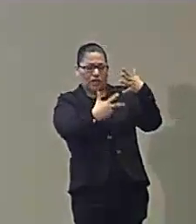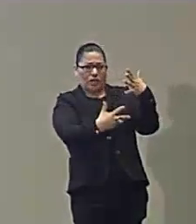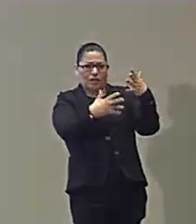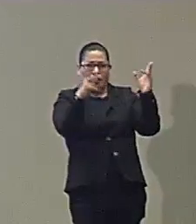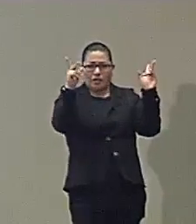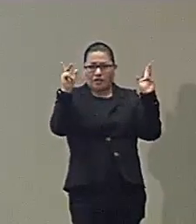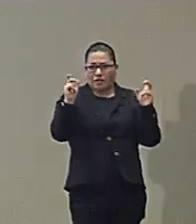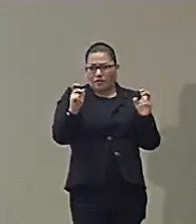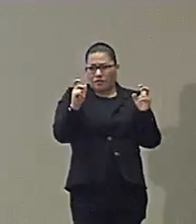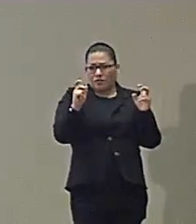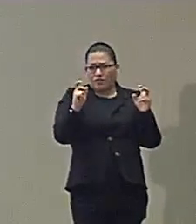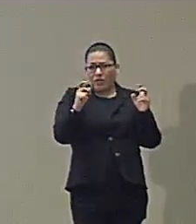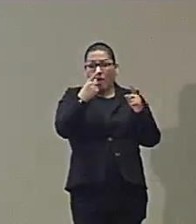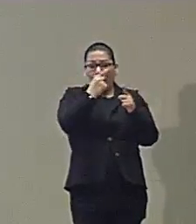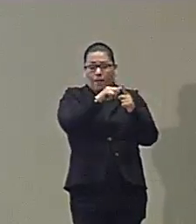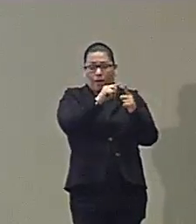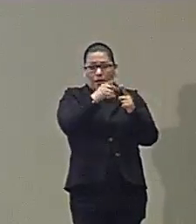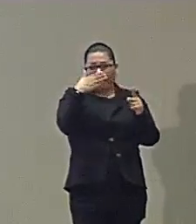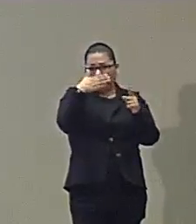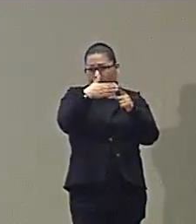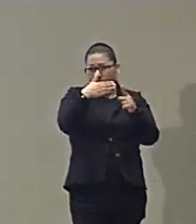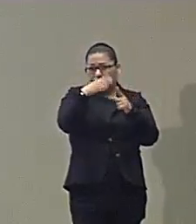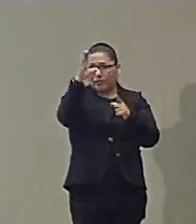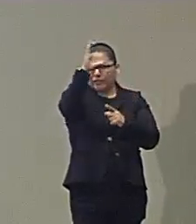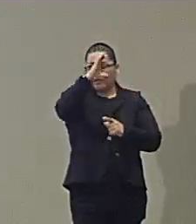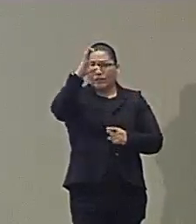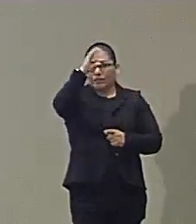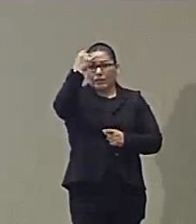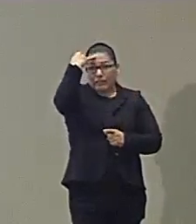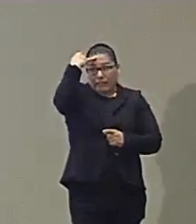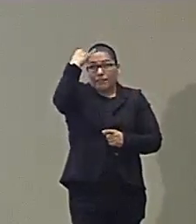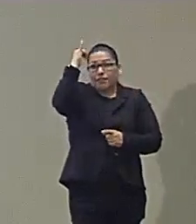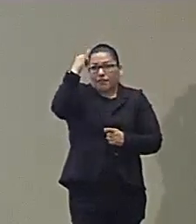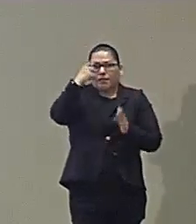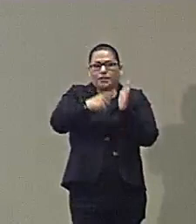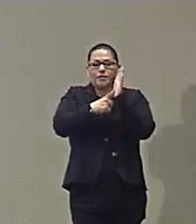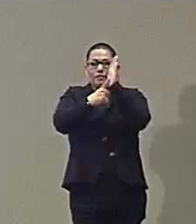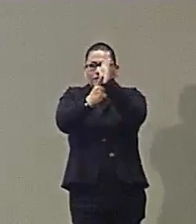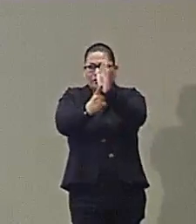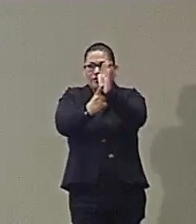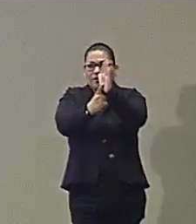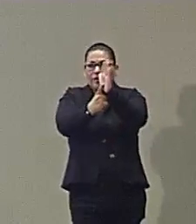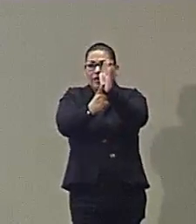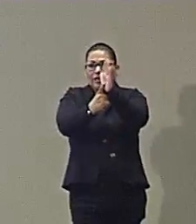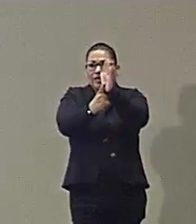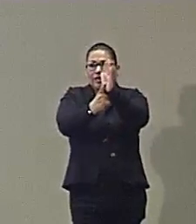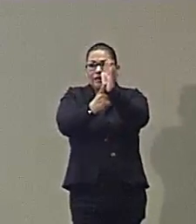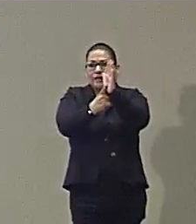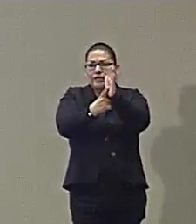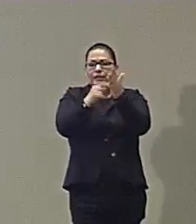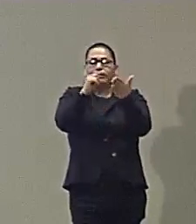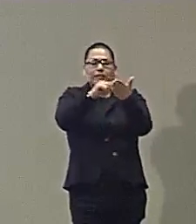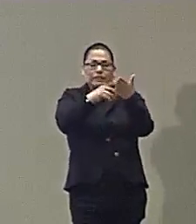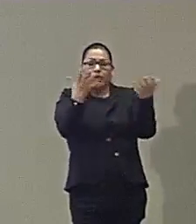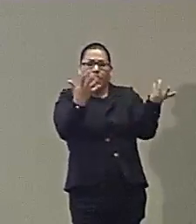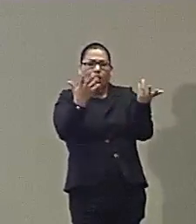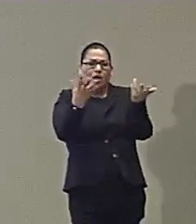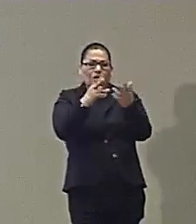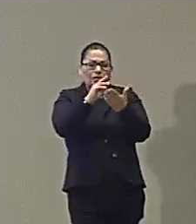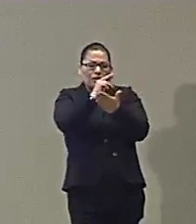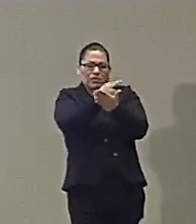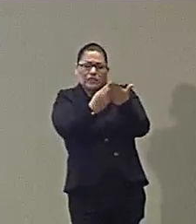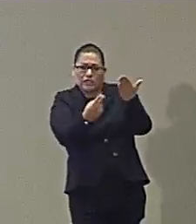a la cultura y que las ideas que aquí se expongan contribuyan a diseñar políticas públicas